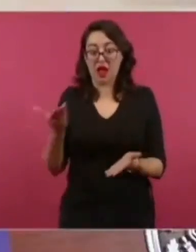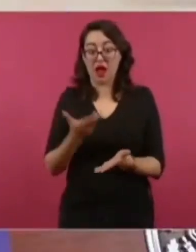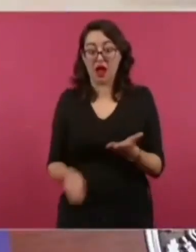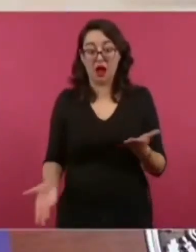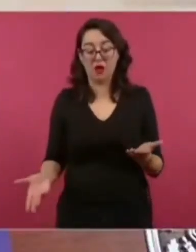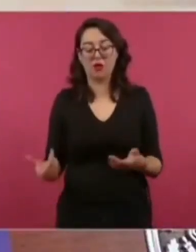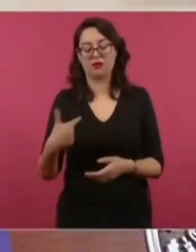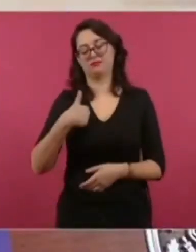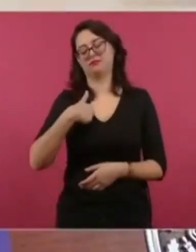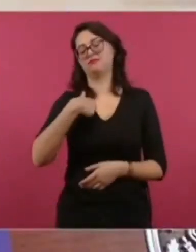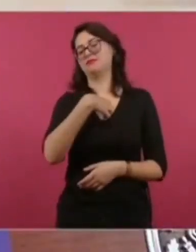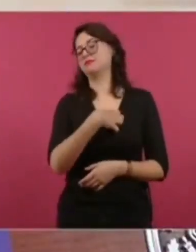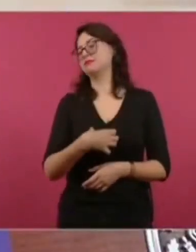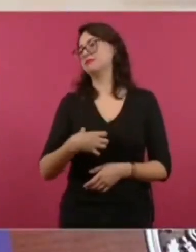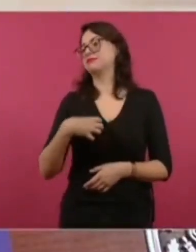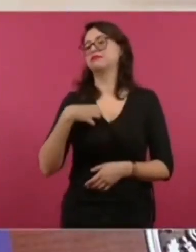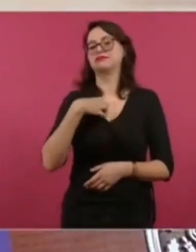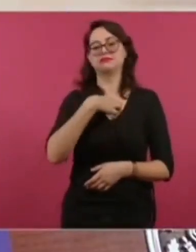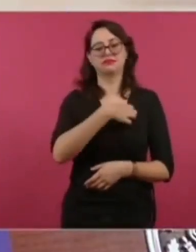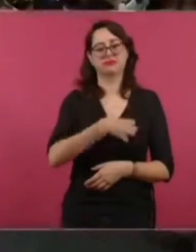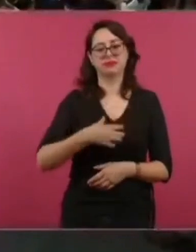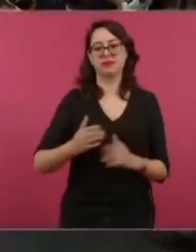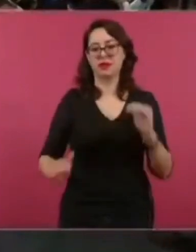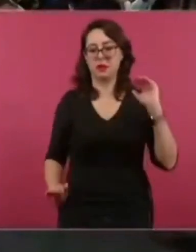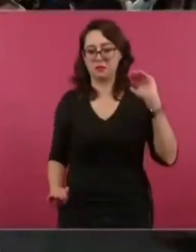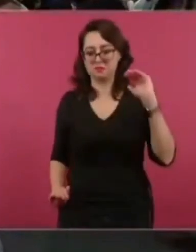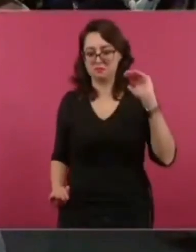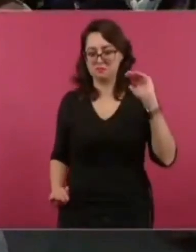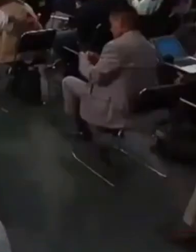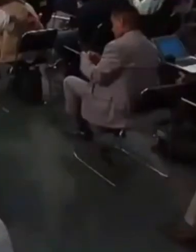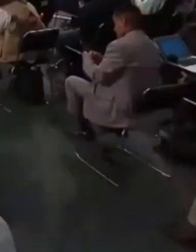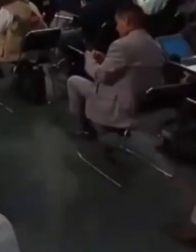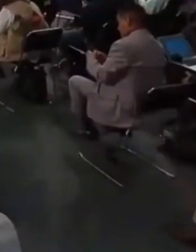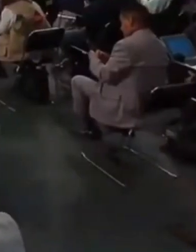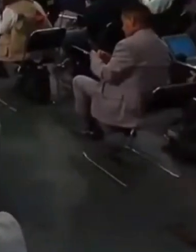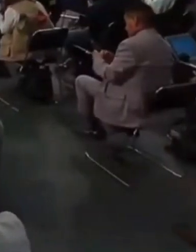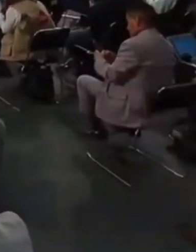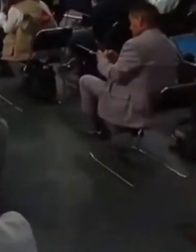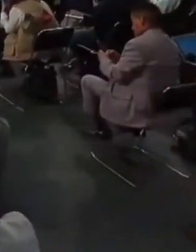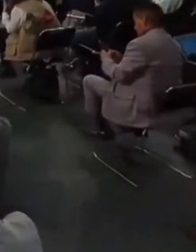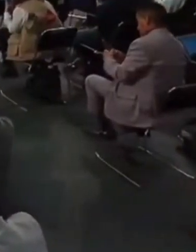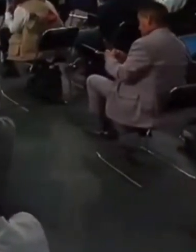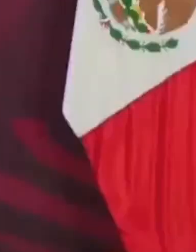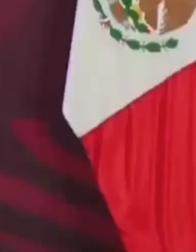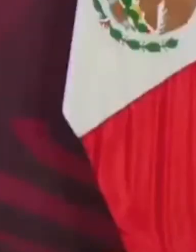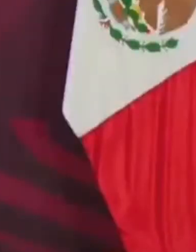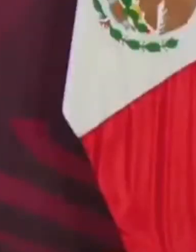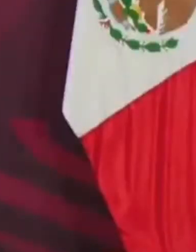estoy muy contento porque la estrategia de